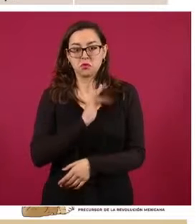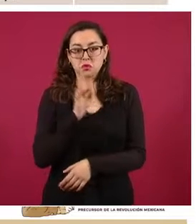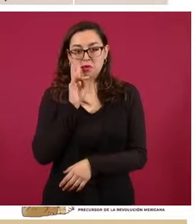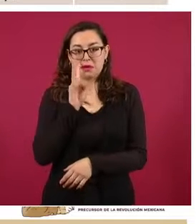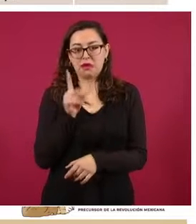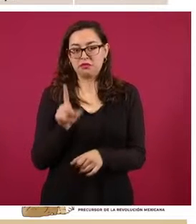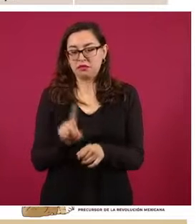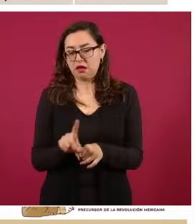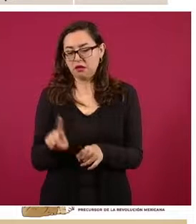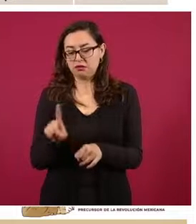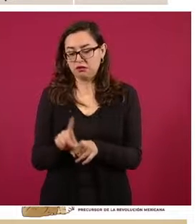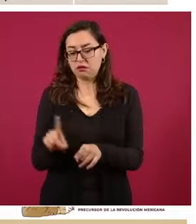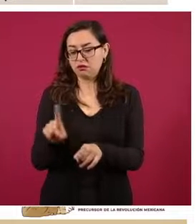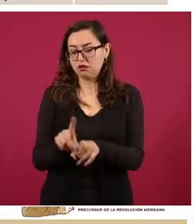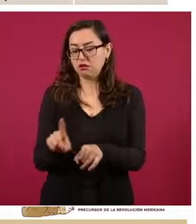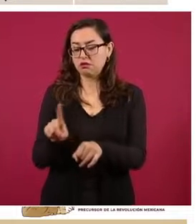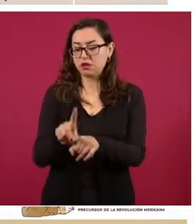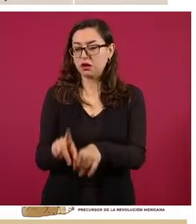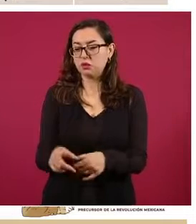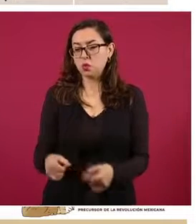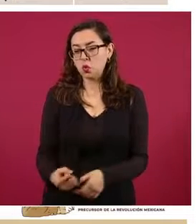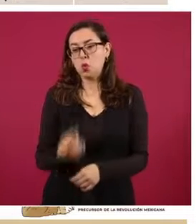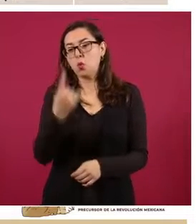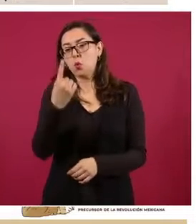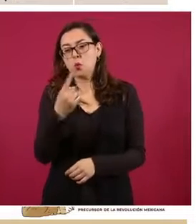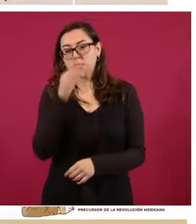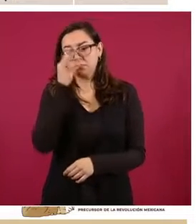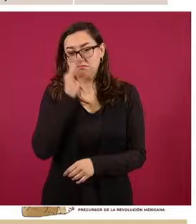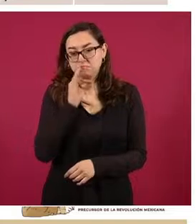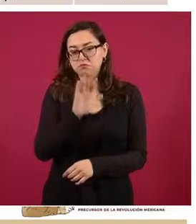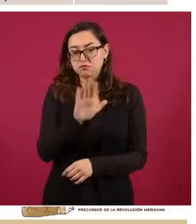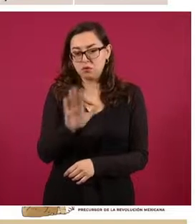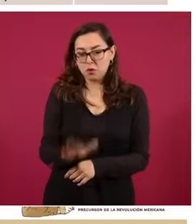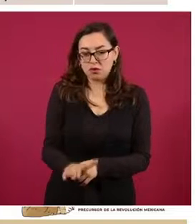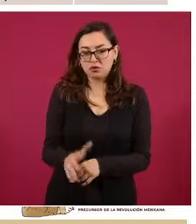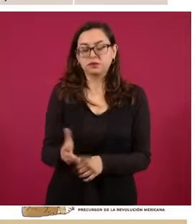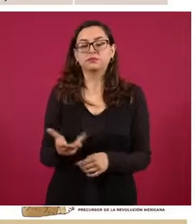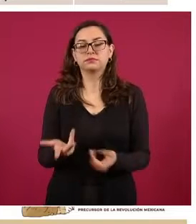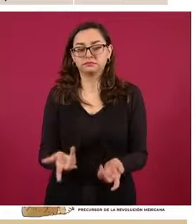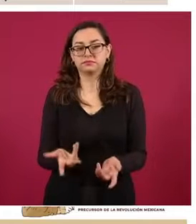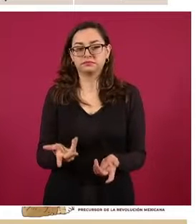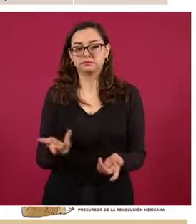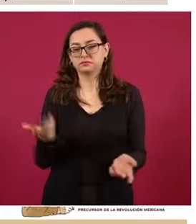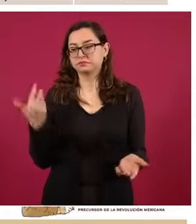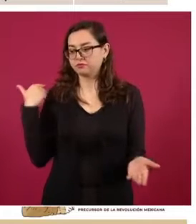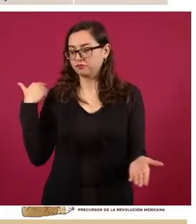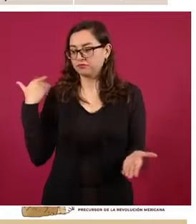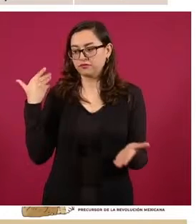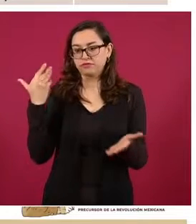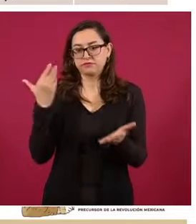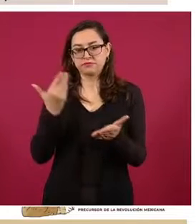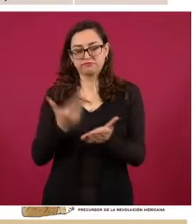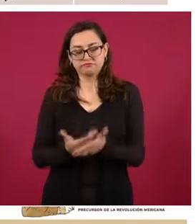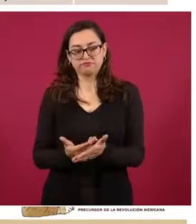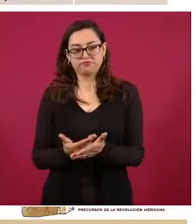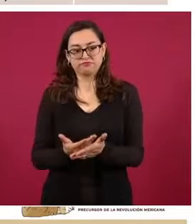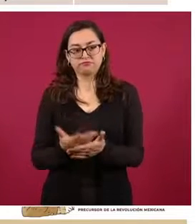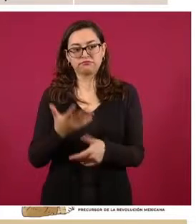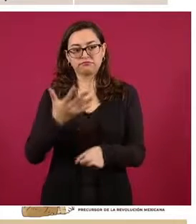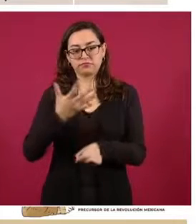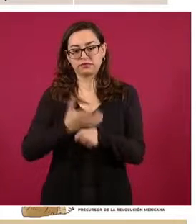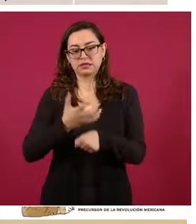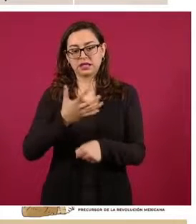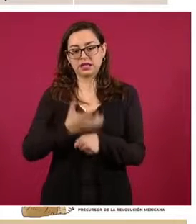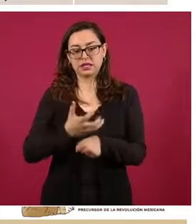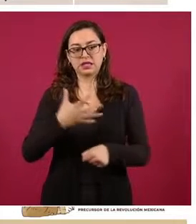prácticamente en las últimas 3 semanas consecutivas, y así se mantiene también con esta que fue la quinta ola con la